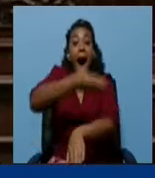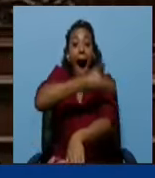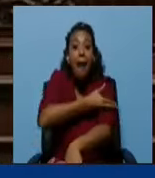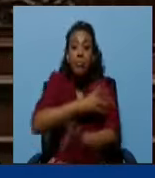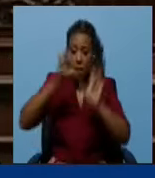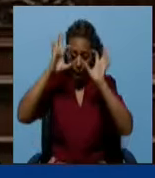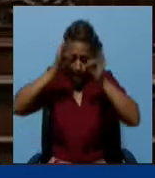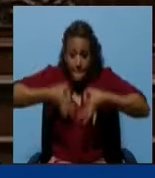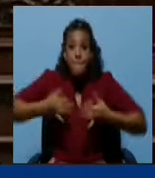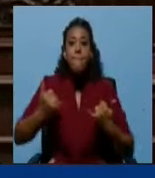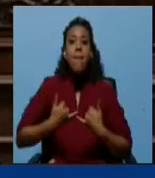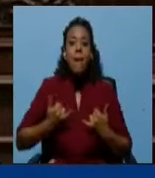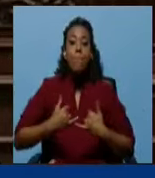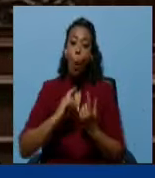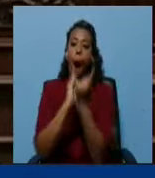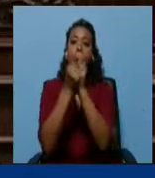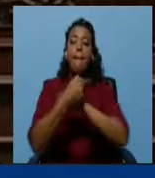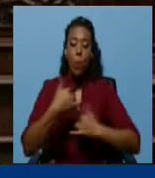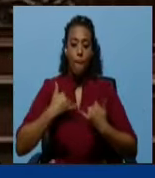cambiemos nosotros en primer lugar.